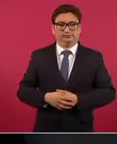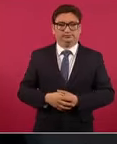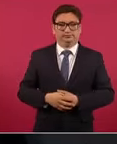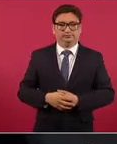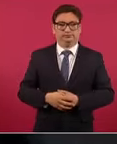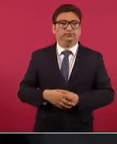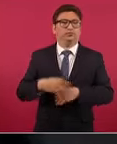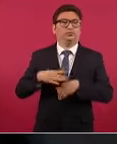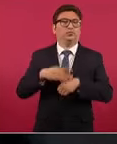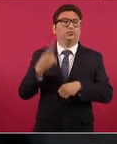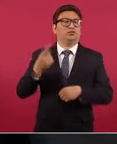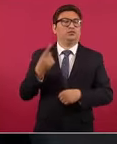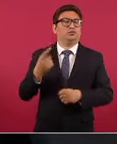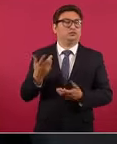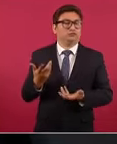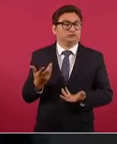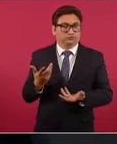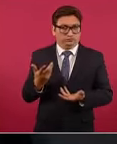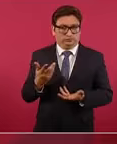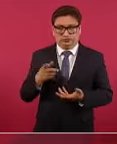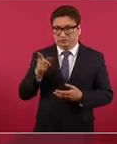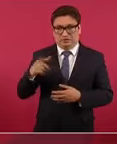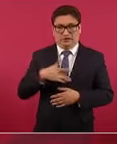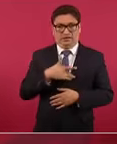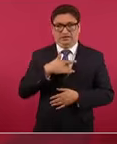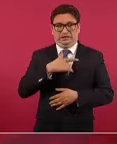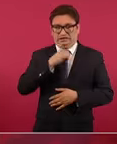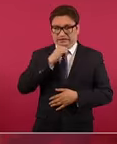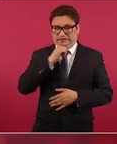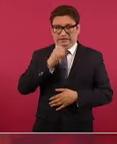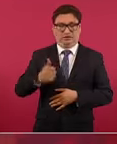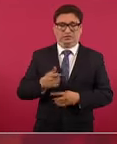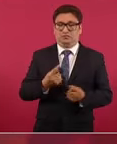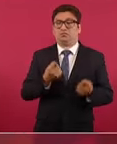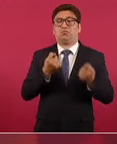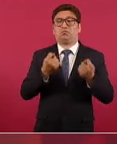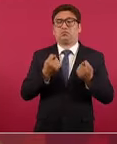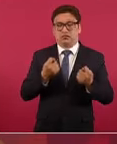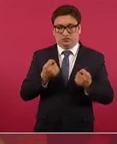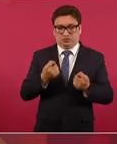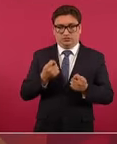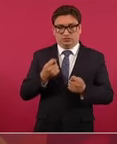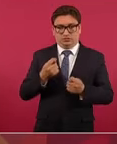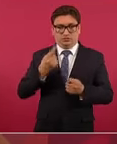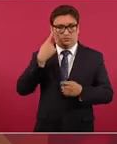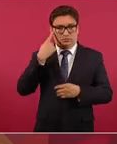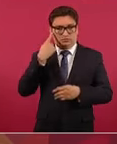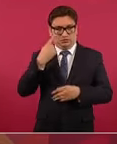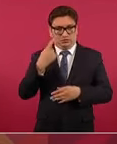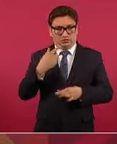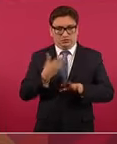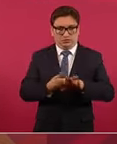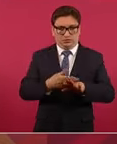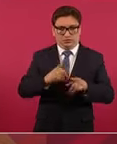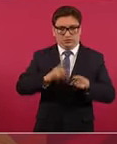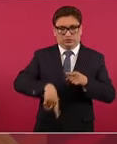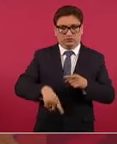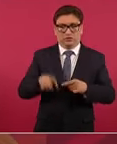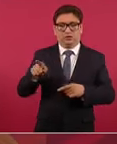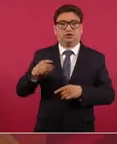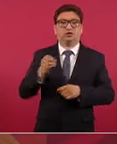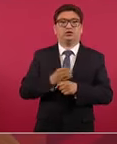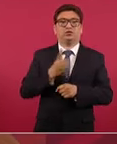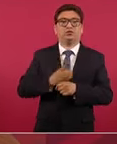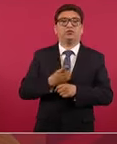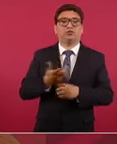porque ni modo que fuese tan insensible para no entender de que era la oportunidad